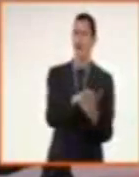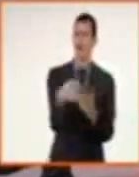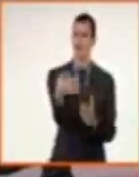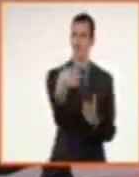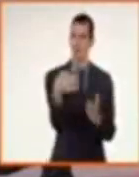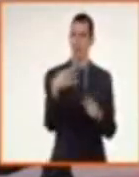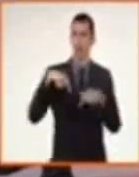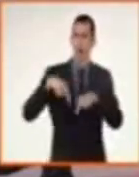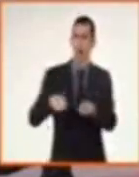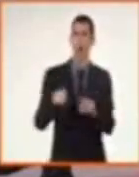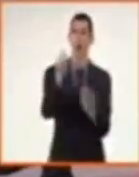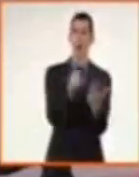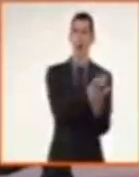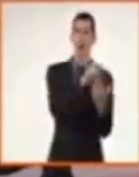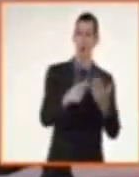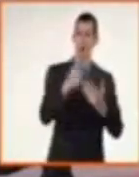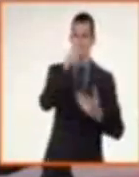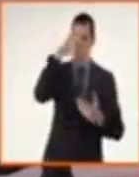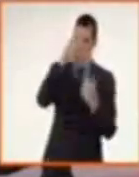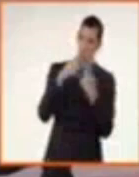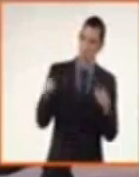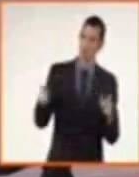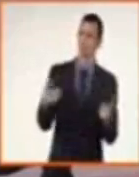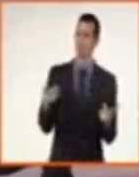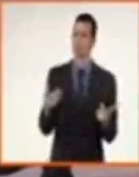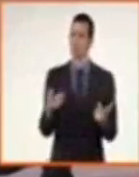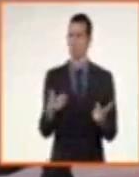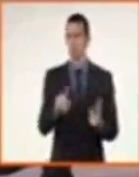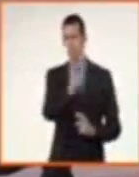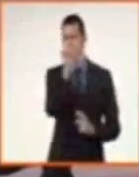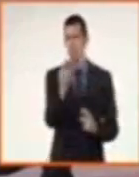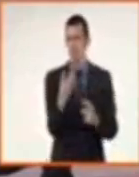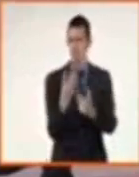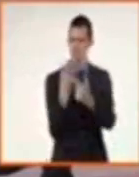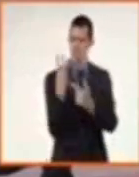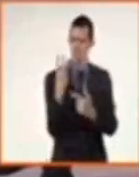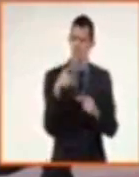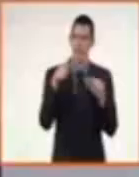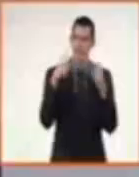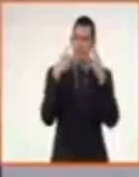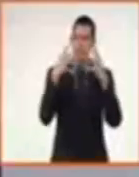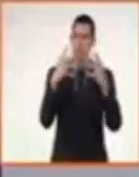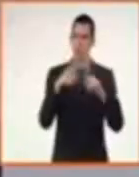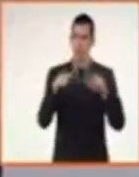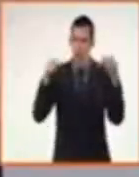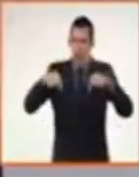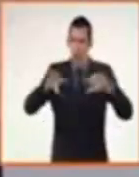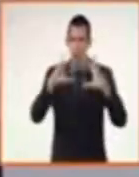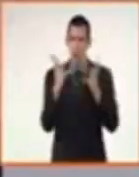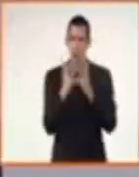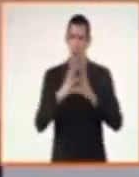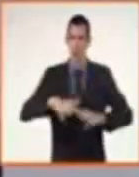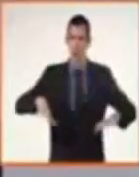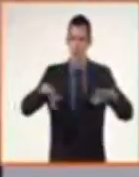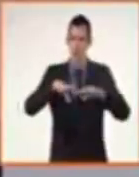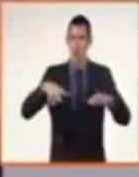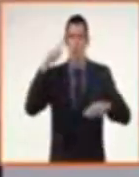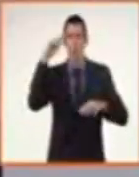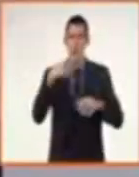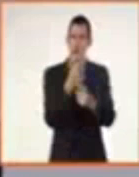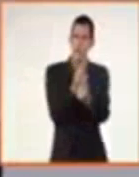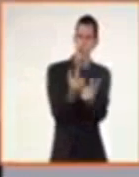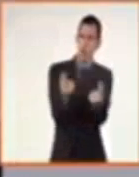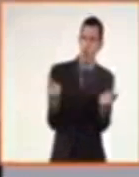estas elecciones nacionales. ¿Qué valor tiene el contexto para entender el significado de ese 75, casi 76%